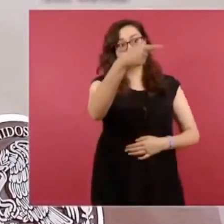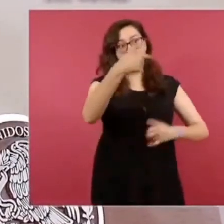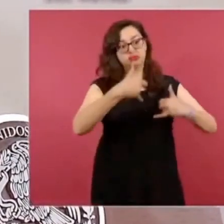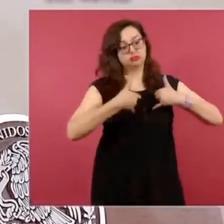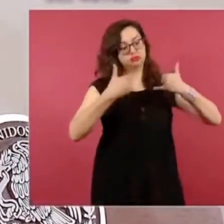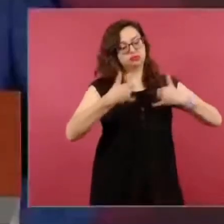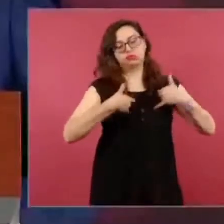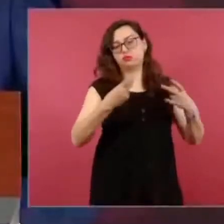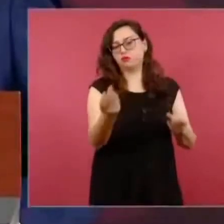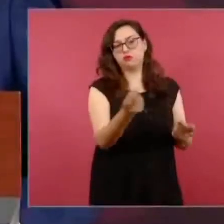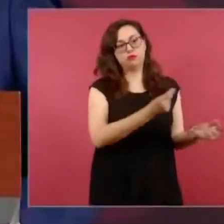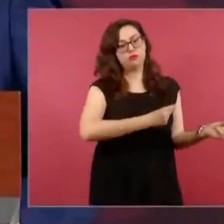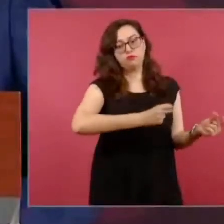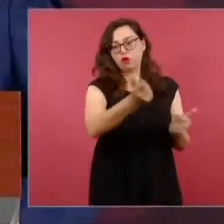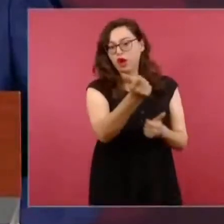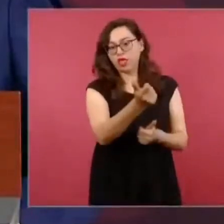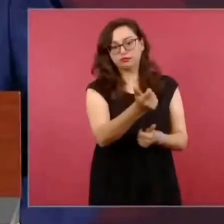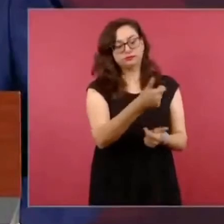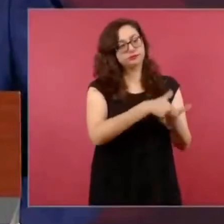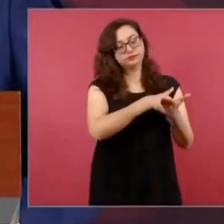para afuera de la casa.